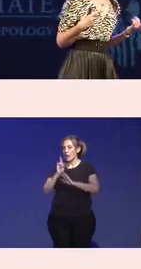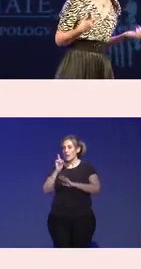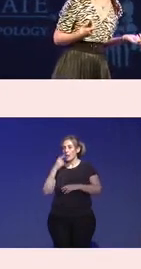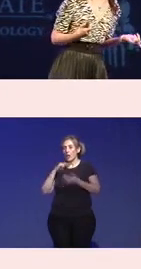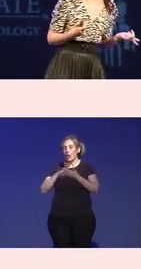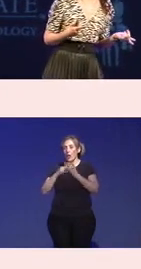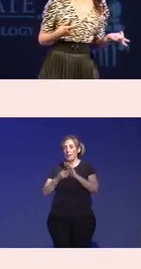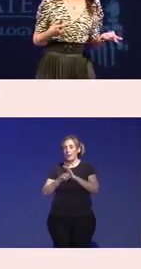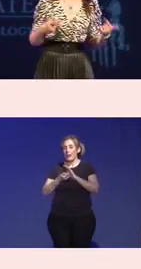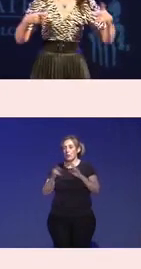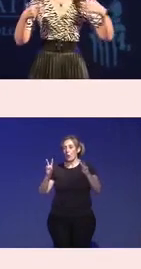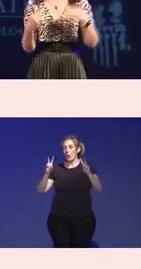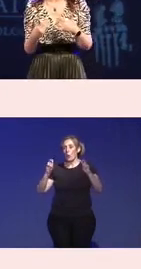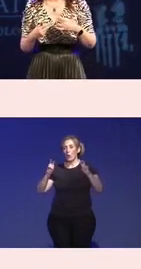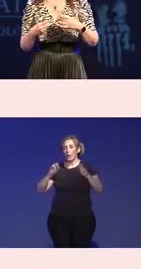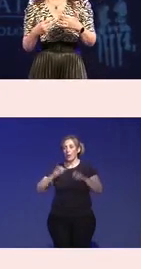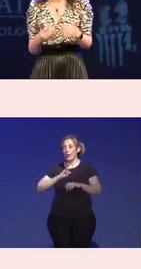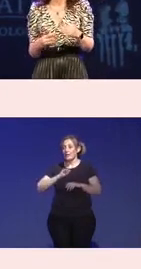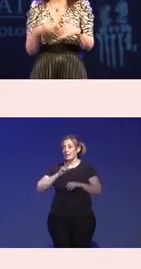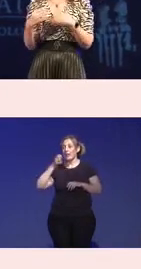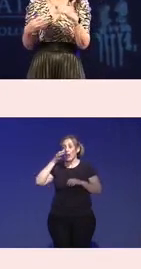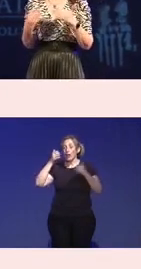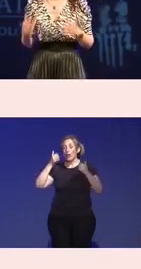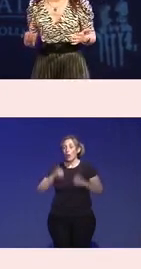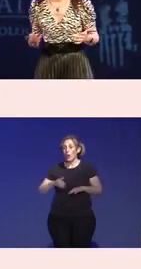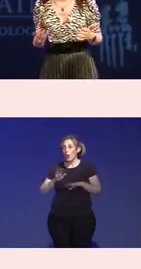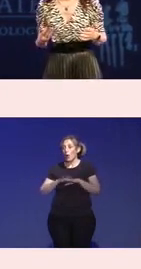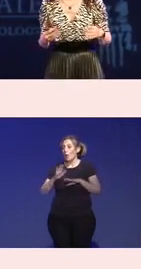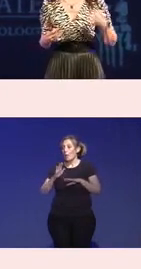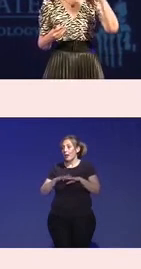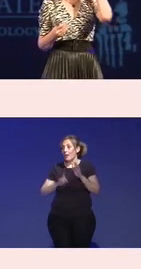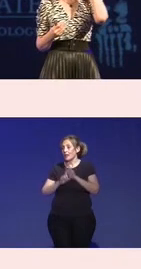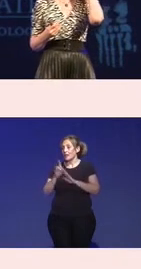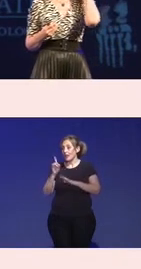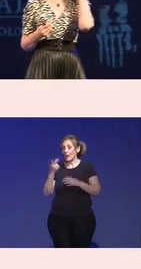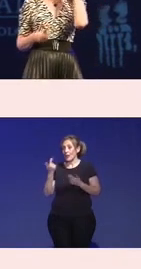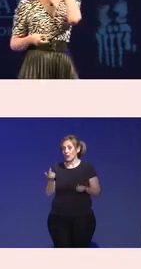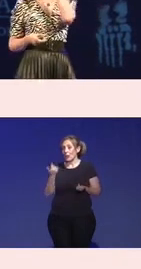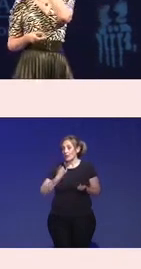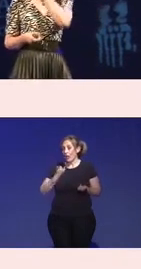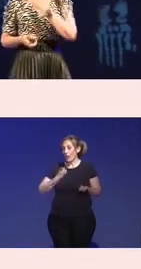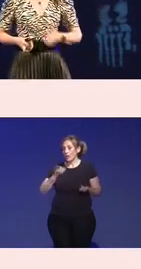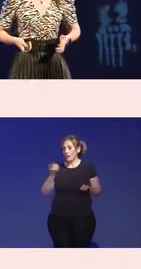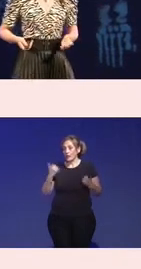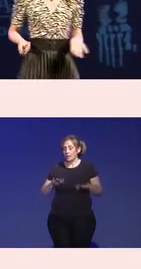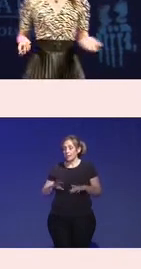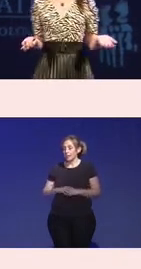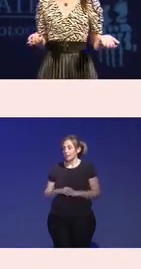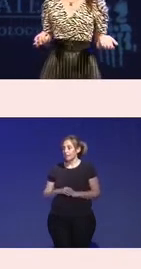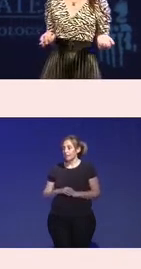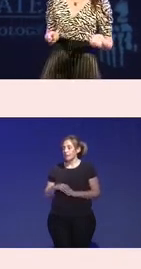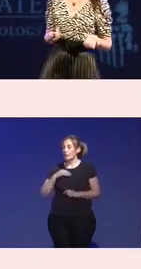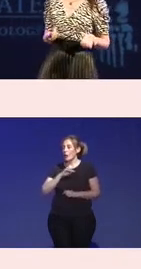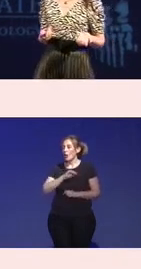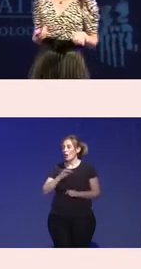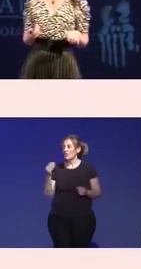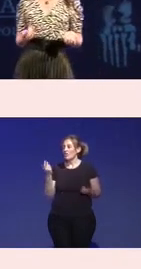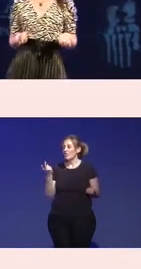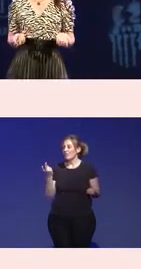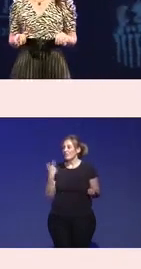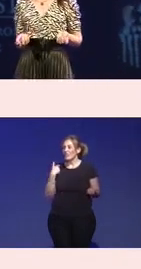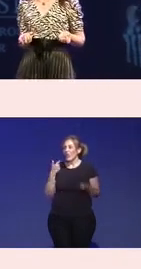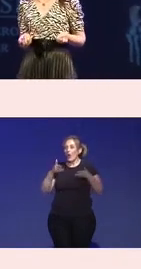métodos de identificación humana o para desarrollar todavía más los que ya tenemos os preguntáis que De dónde